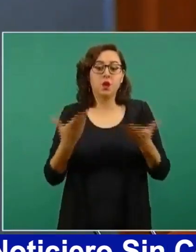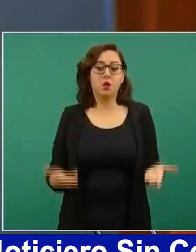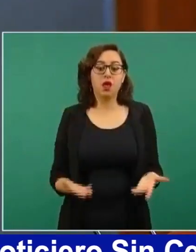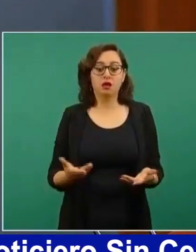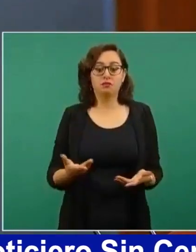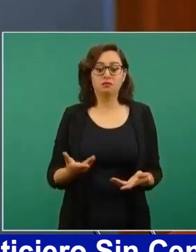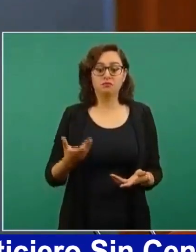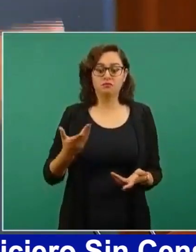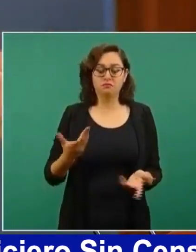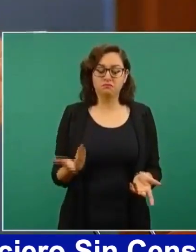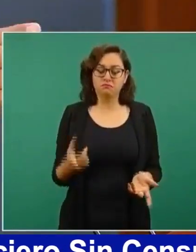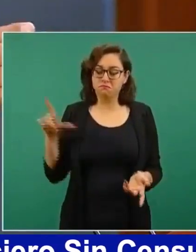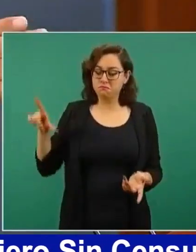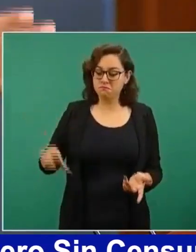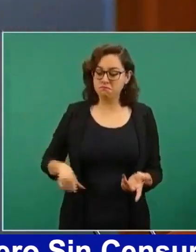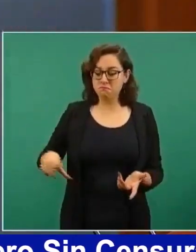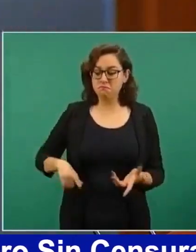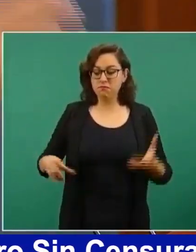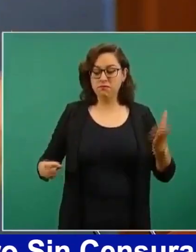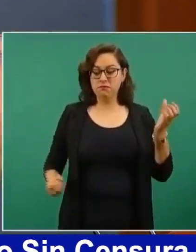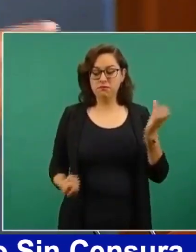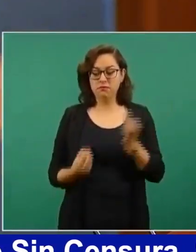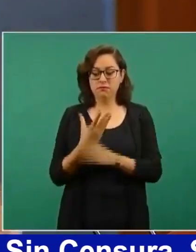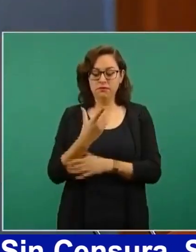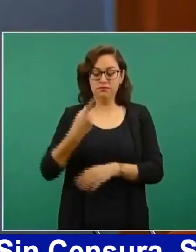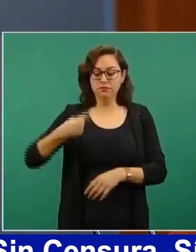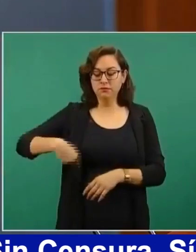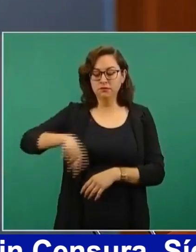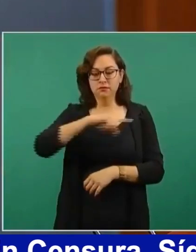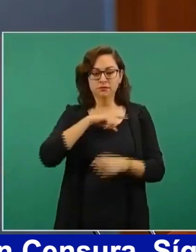a combatir el principal problema,